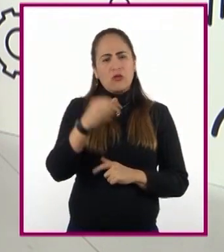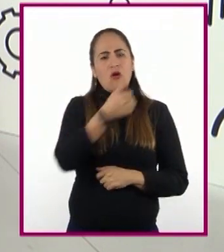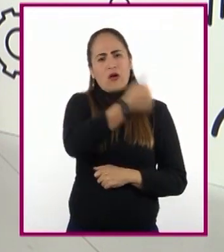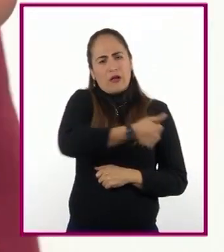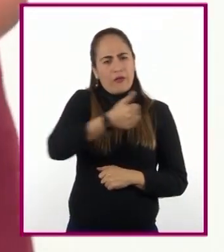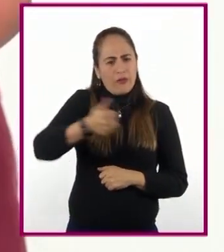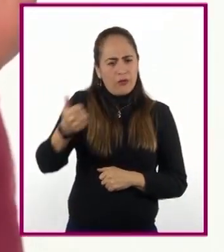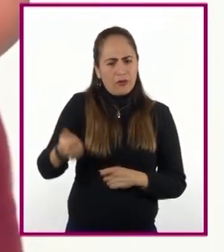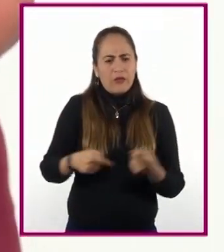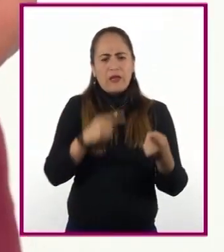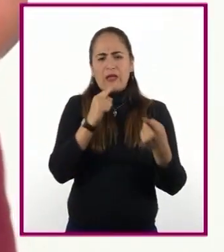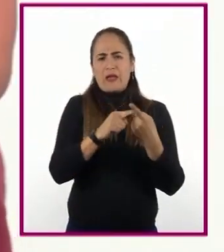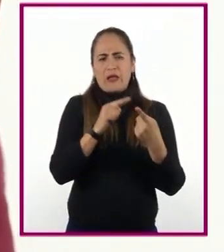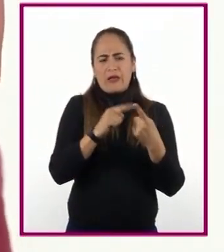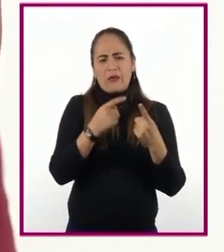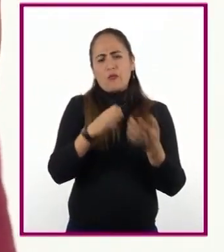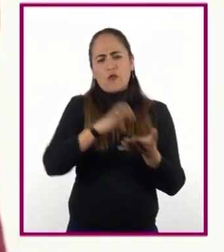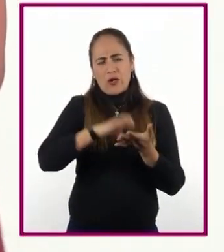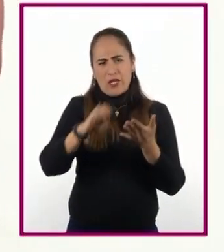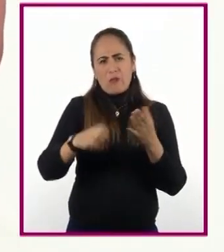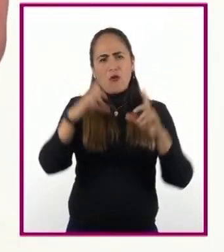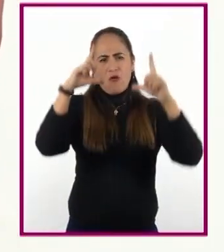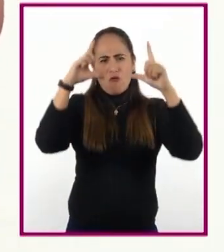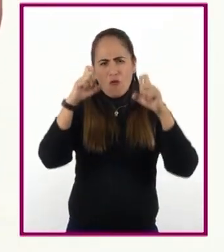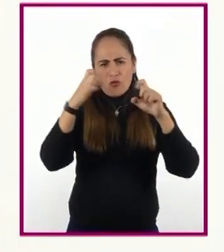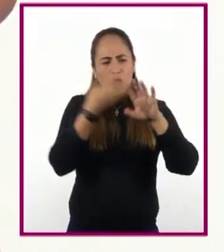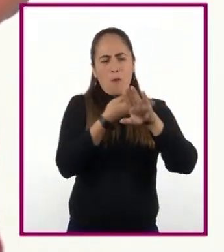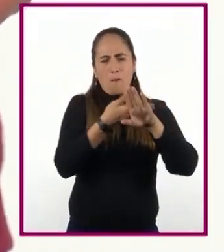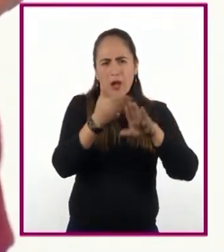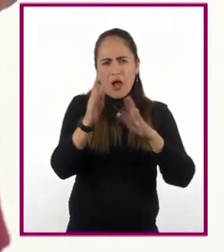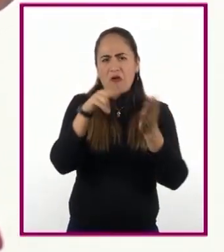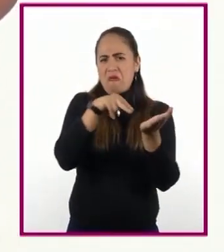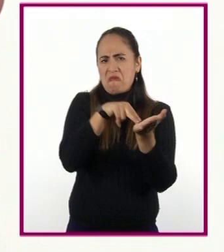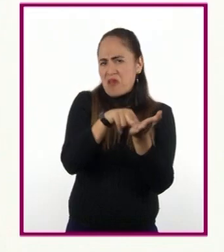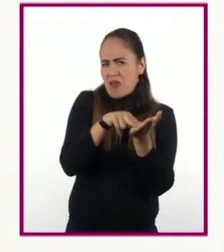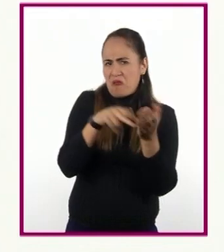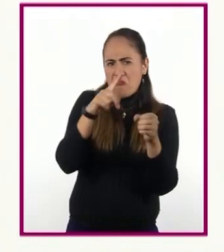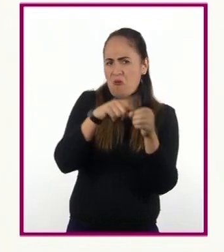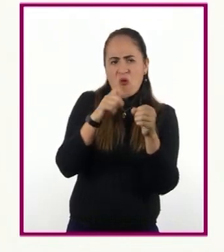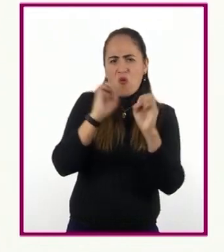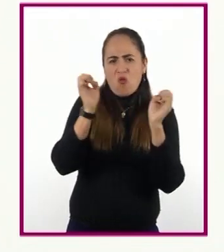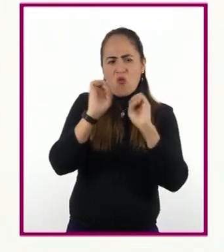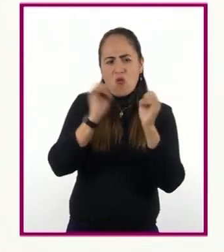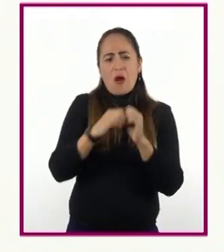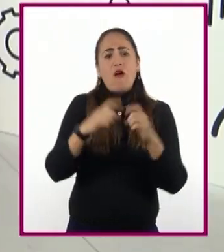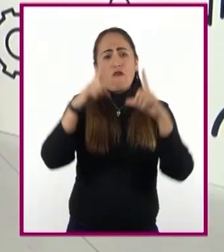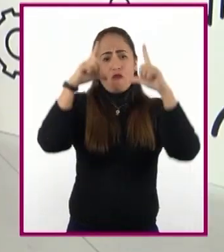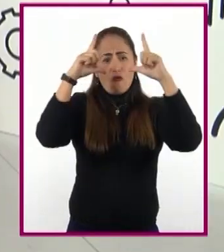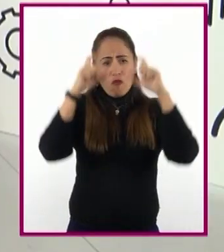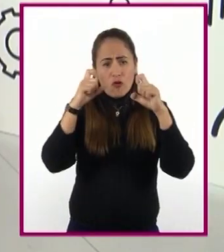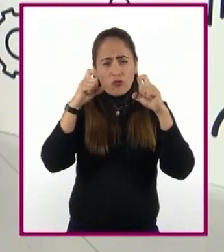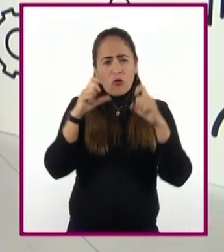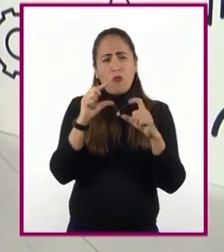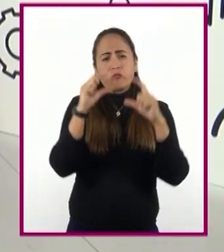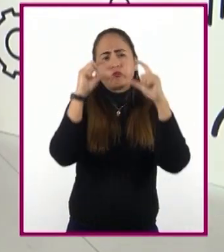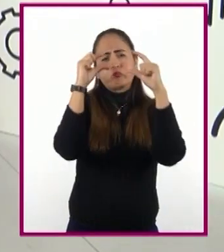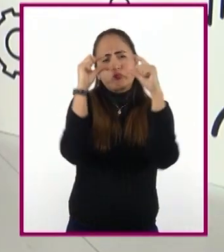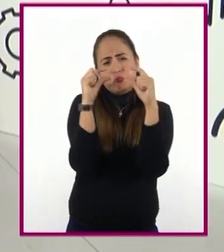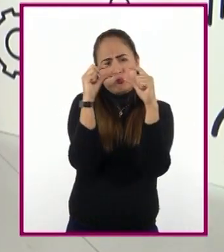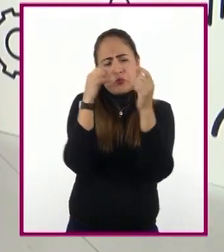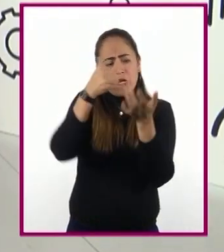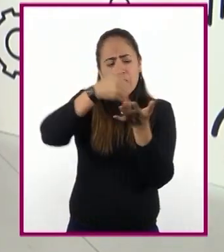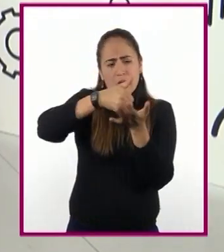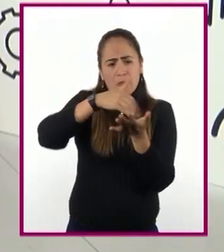ejemplo esta, tomaba fotos en blanco y negro y las fotos eran súper pequeñitas. Lo que se